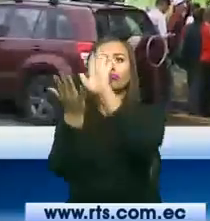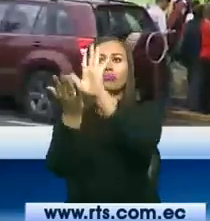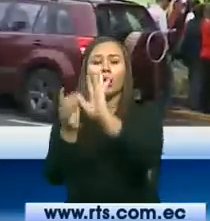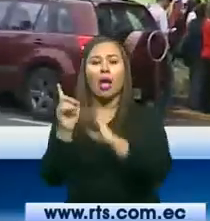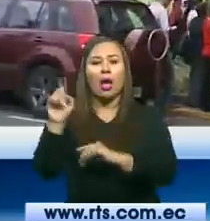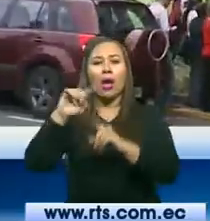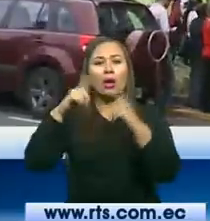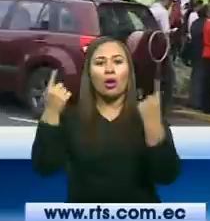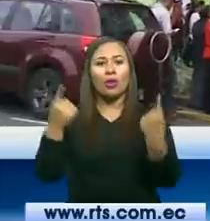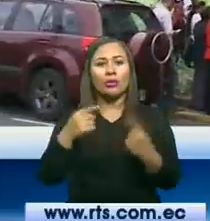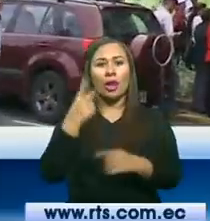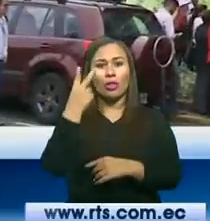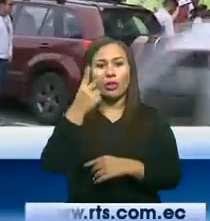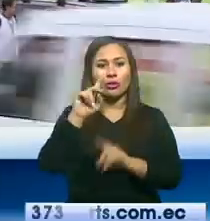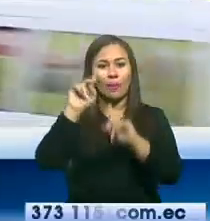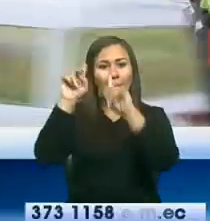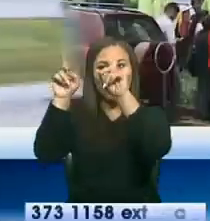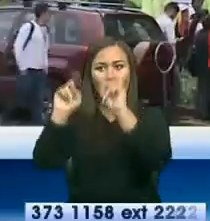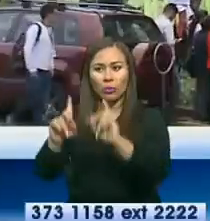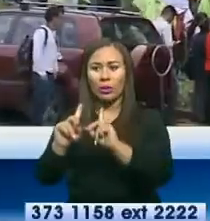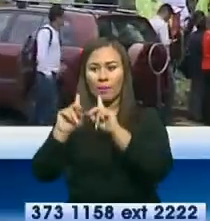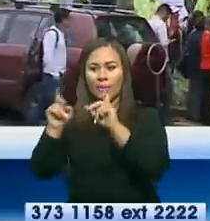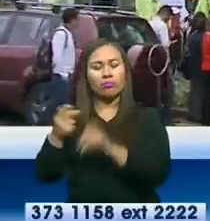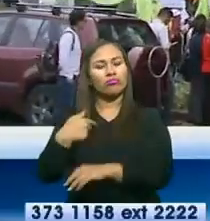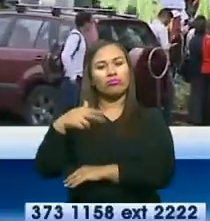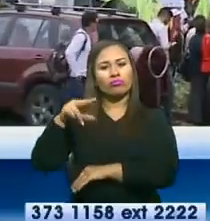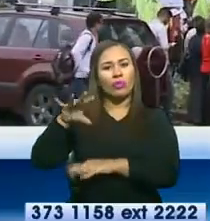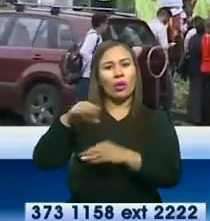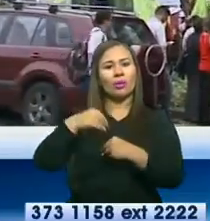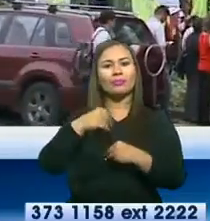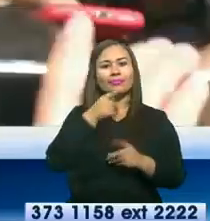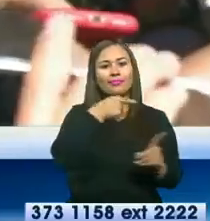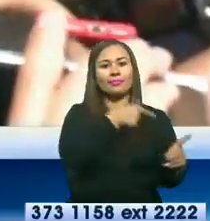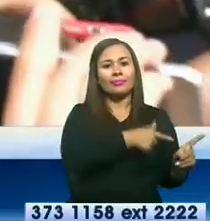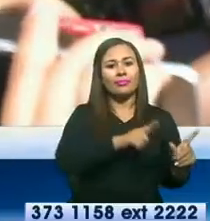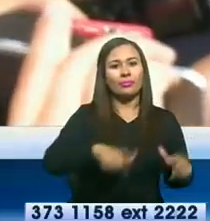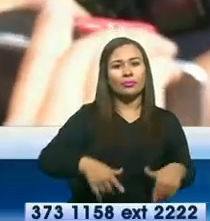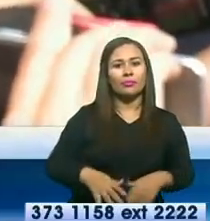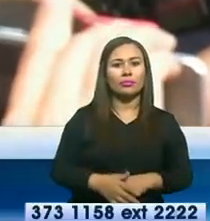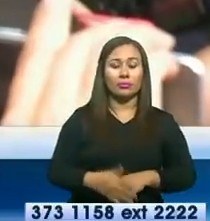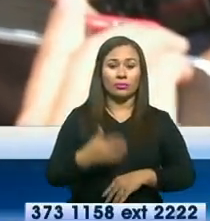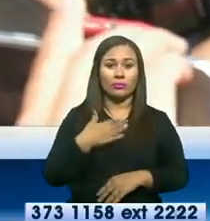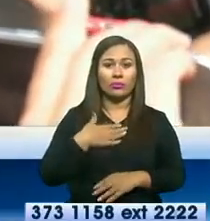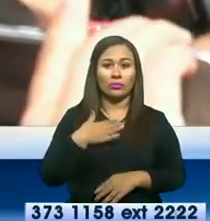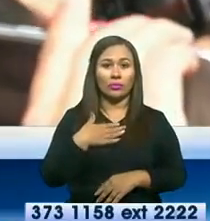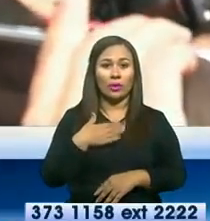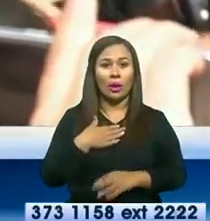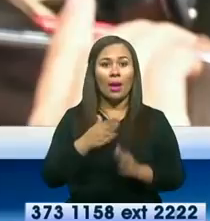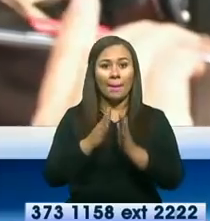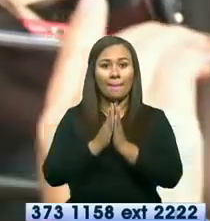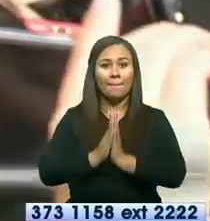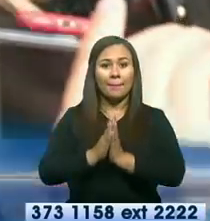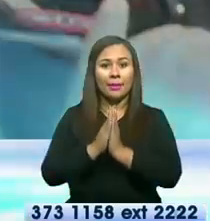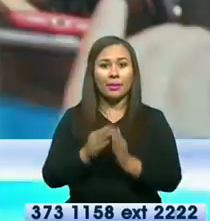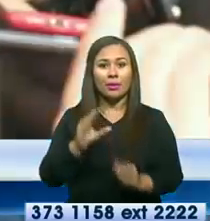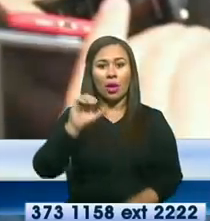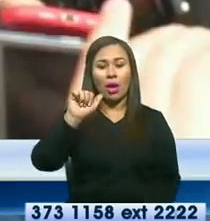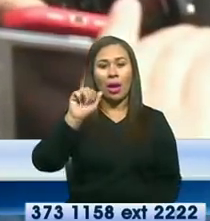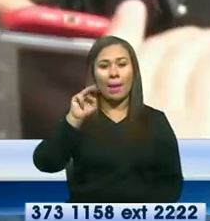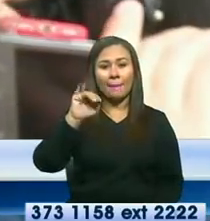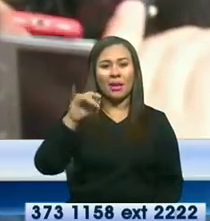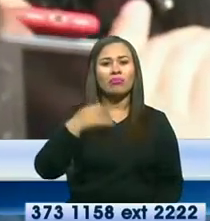dos preguntas de la consulta impulsada por el presidente Lenín Moreno. He presentado una solicitud de amicus curiae en torno a